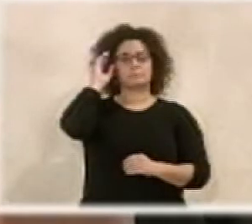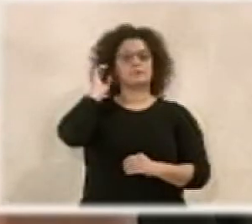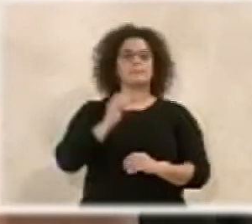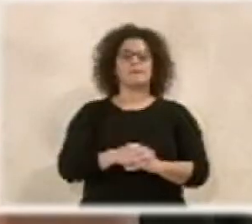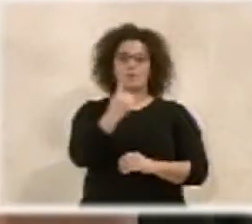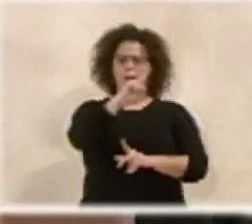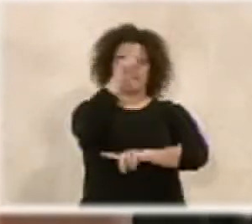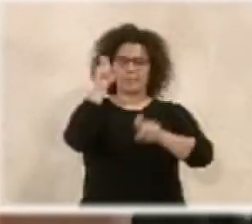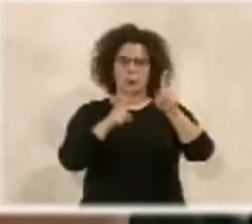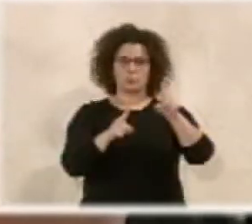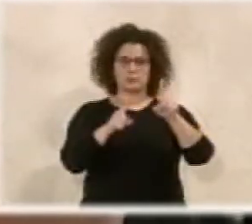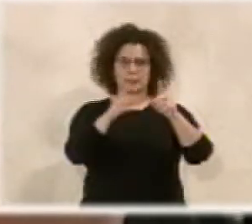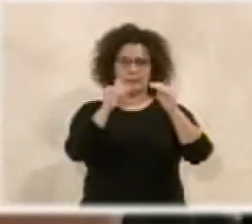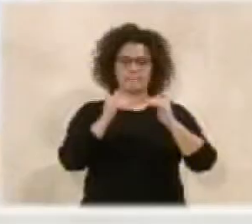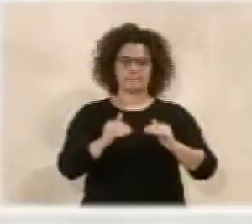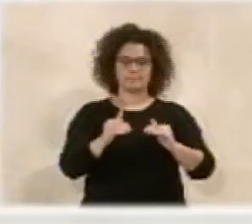Hay una pregunta también de